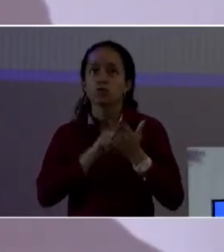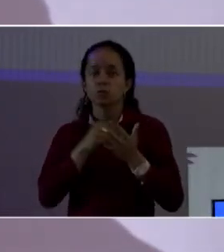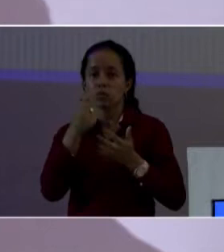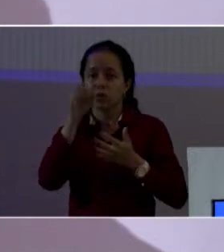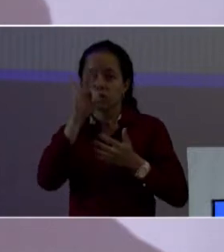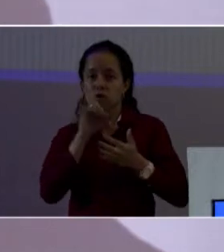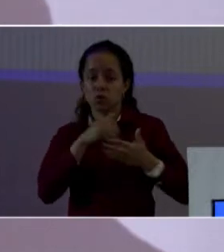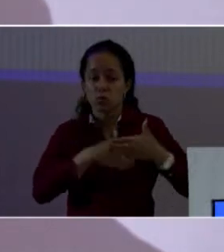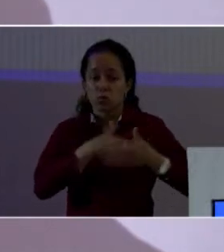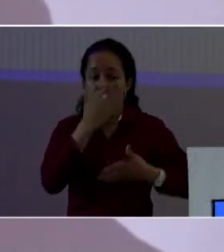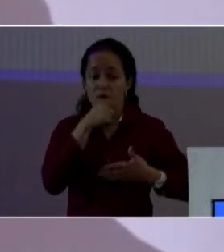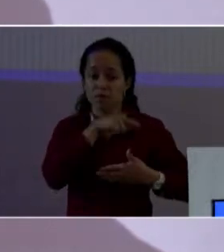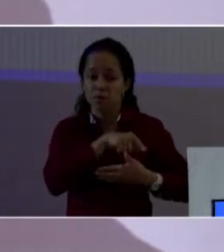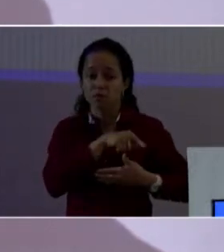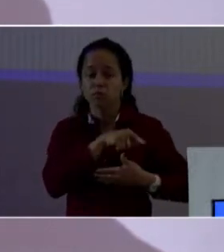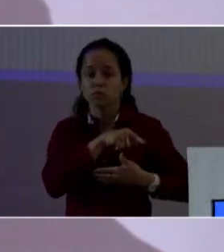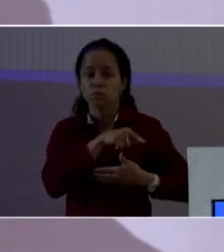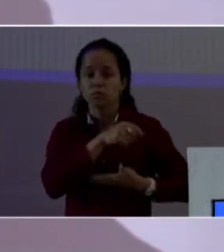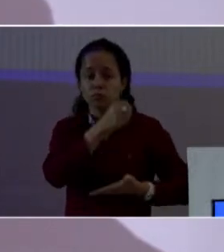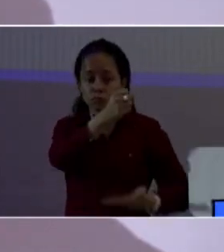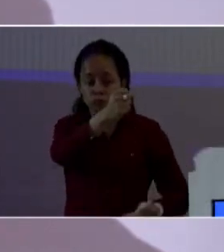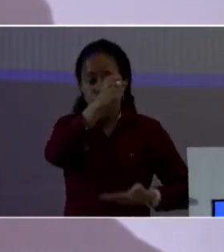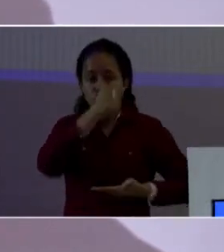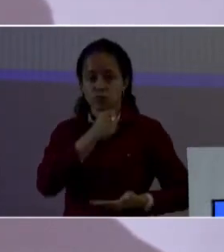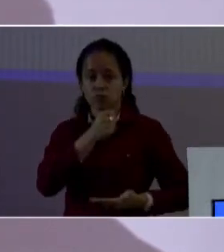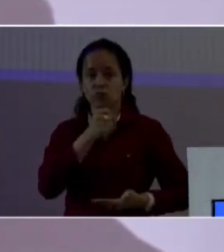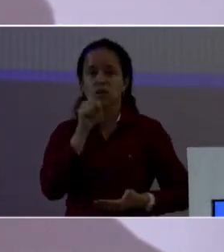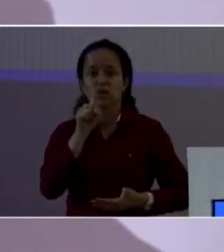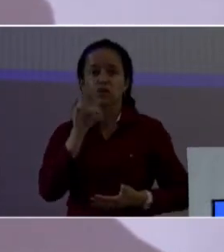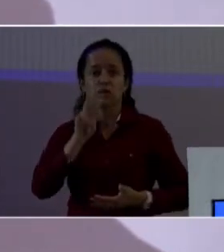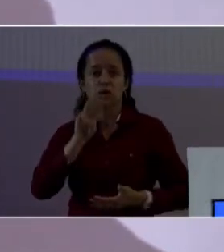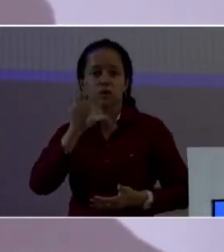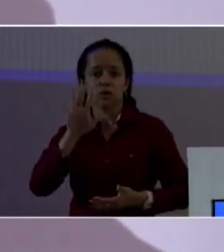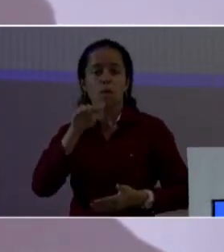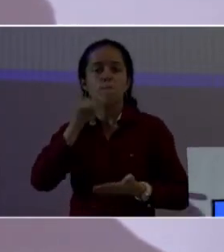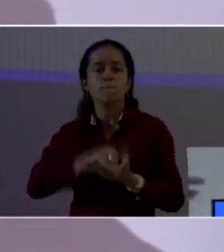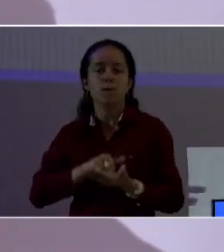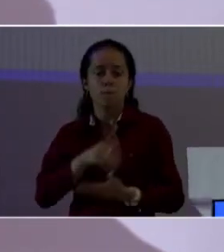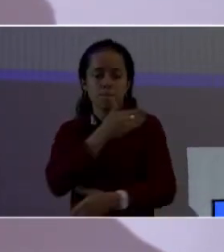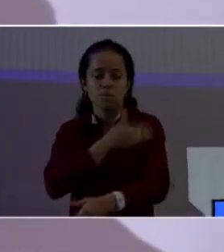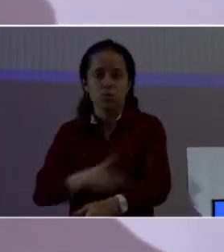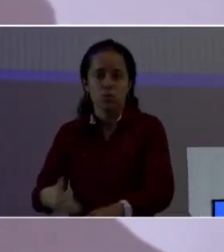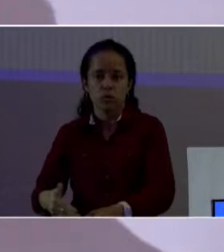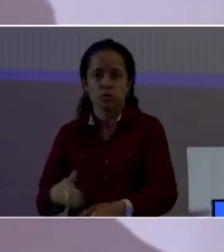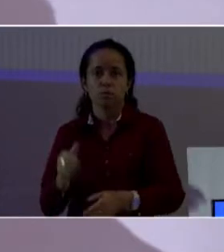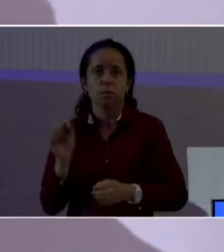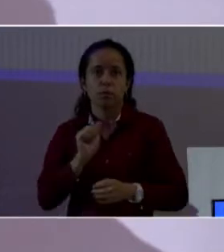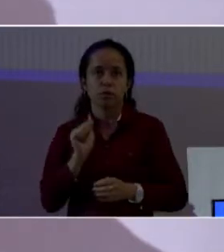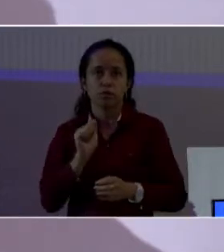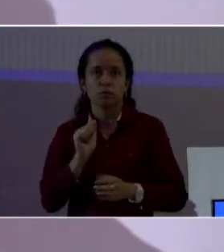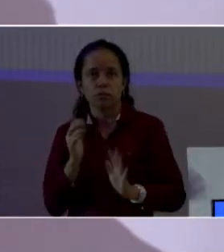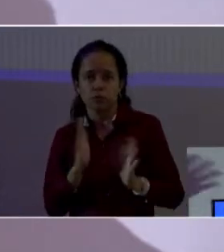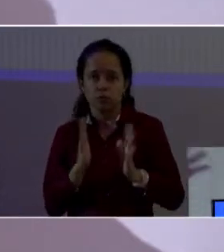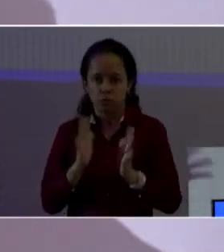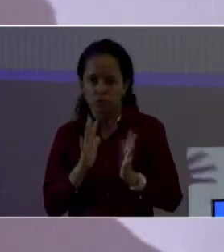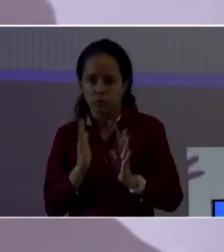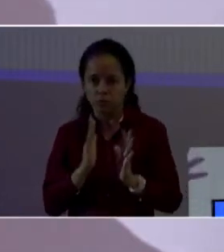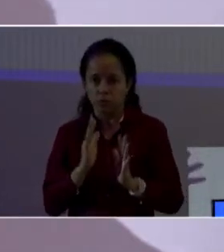2018, la entidad tuvo una apropiación presupuestal de 135 mil millones de pesos aproximadamente, por el orden de